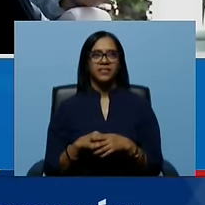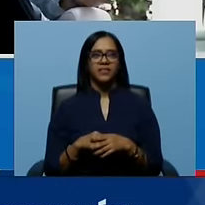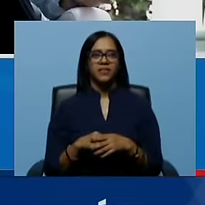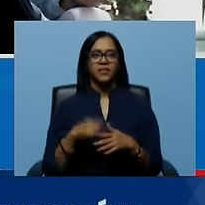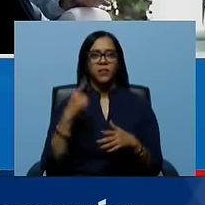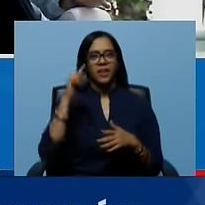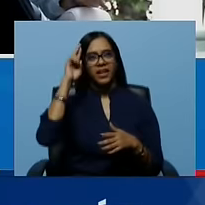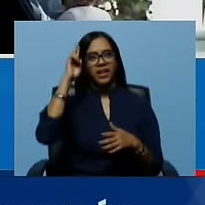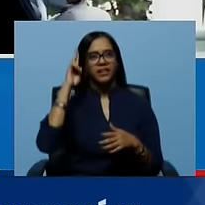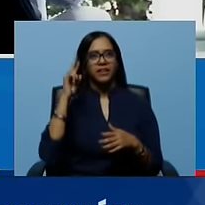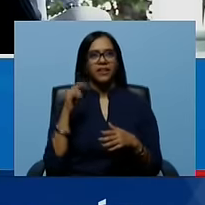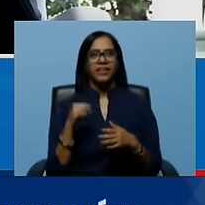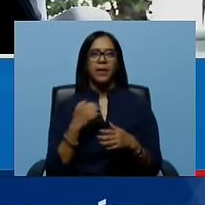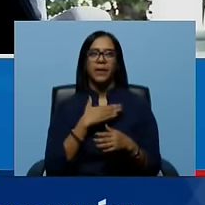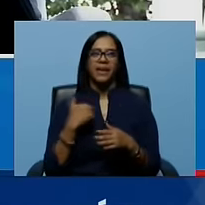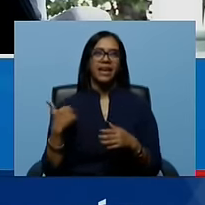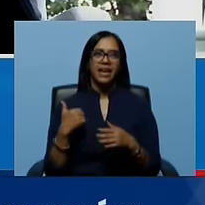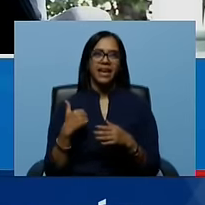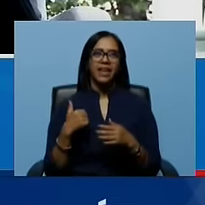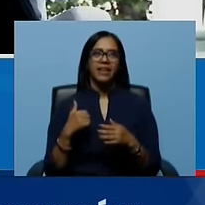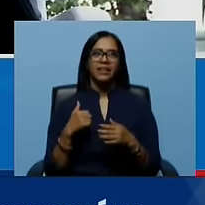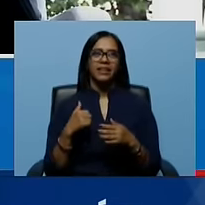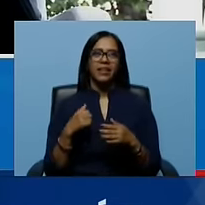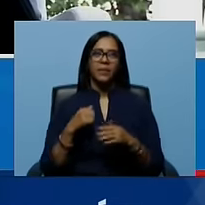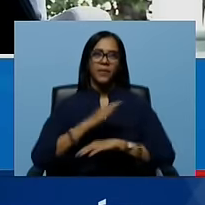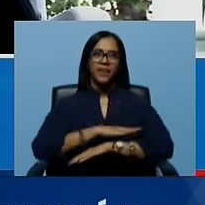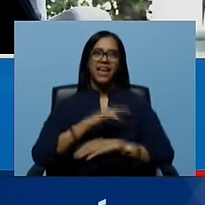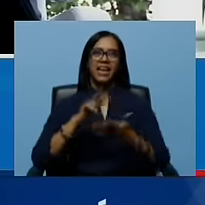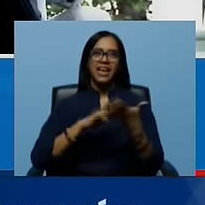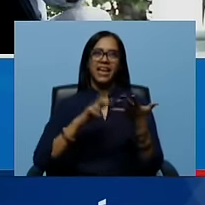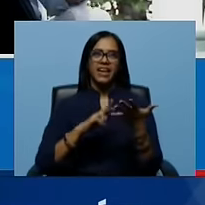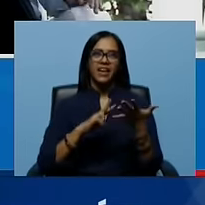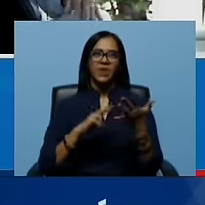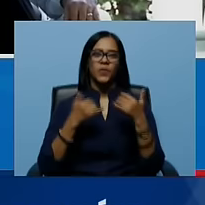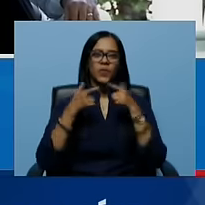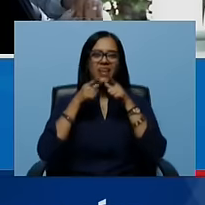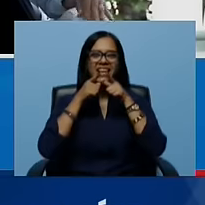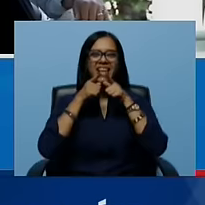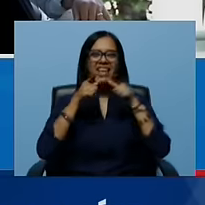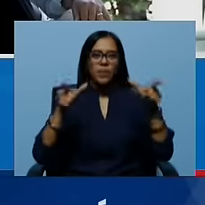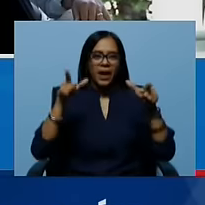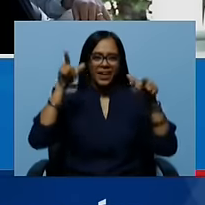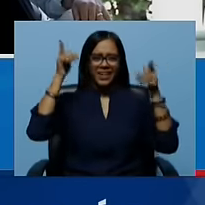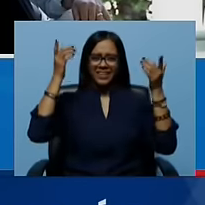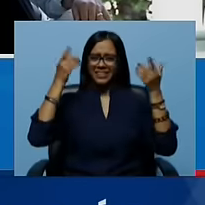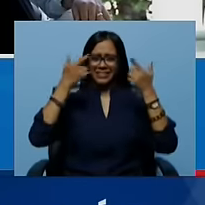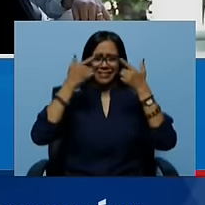Una razón, que me querían poner a leer un lenguaje extraterrestre.